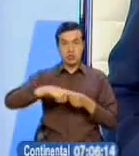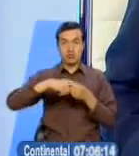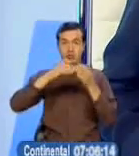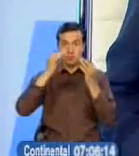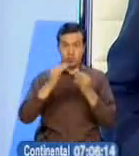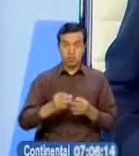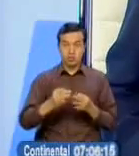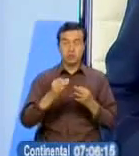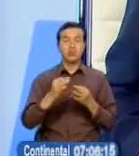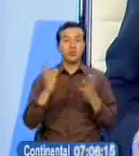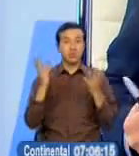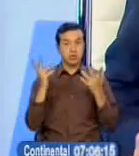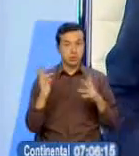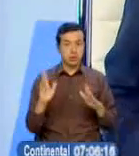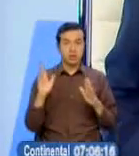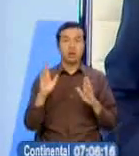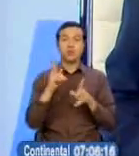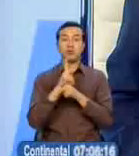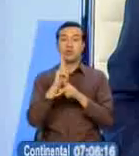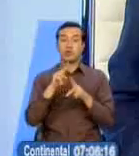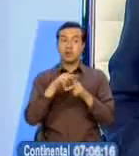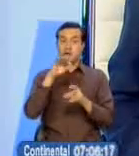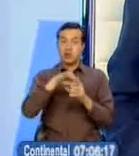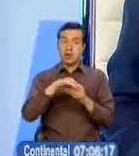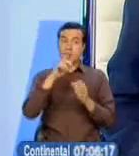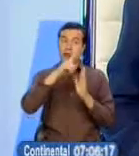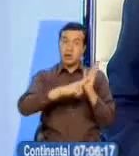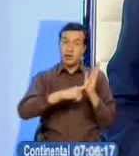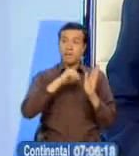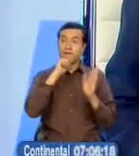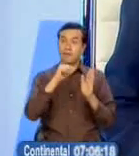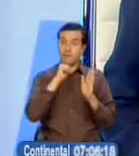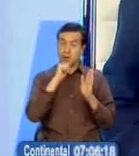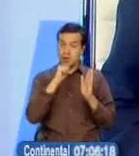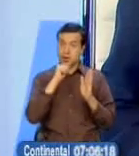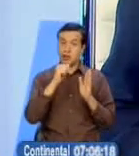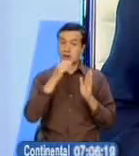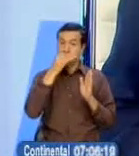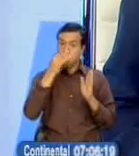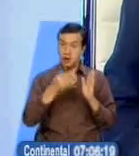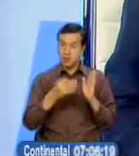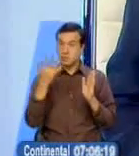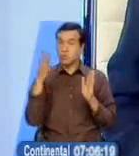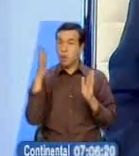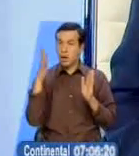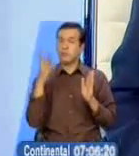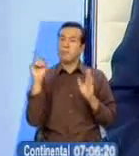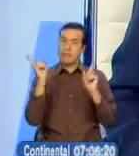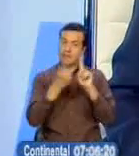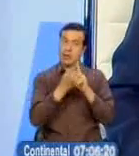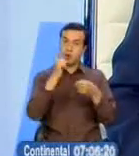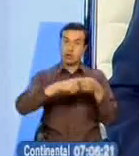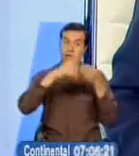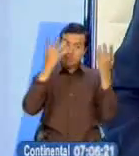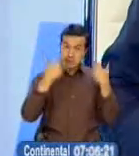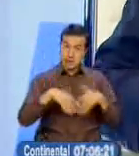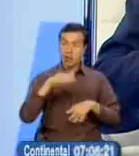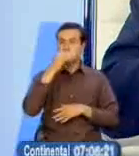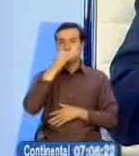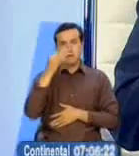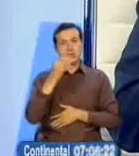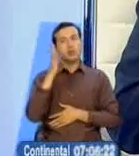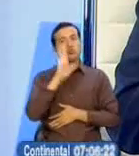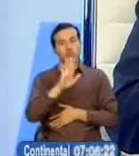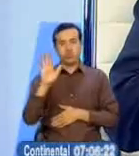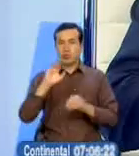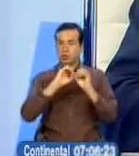candidaturas en el Consejo Nacional Electoral, las candidaturas no son oficiales, independientemente que hayan tenido la nominación de